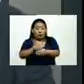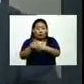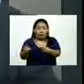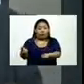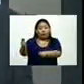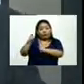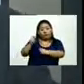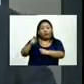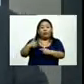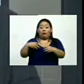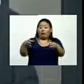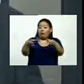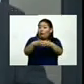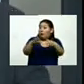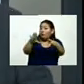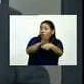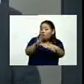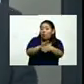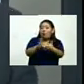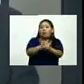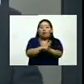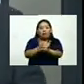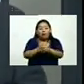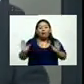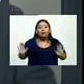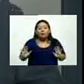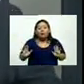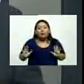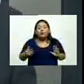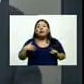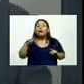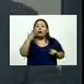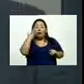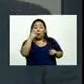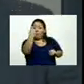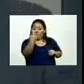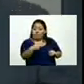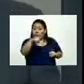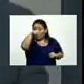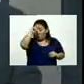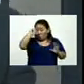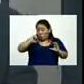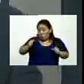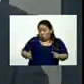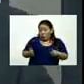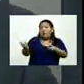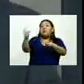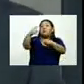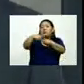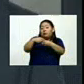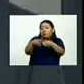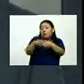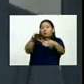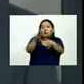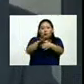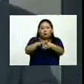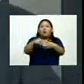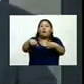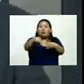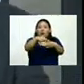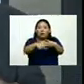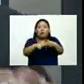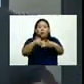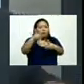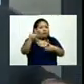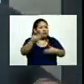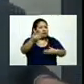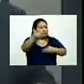de acusación. Ni el FMLN y en todo caso, si hay funcionarios que son militantes del FMLN, pues deben